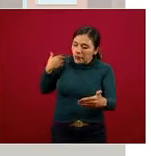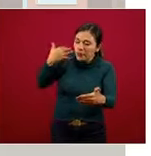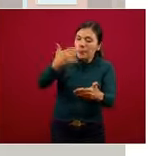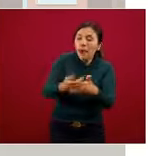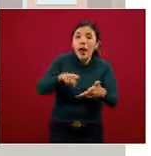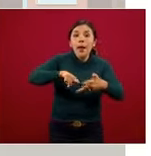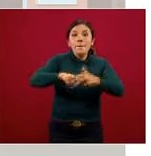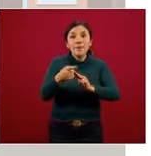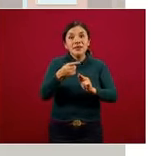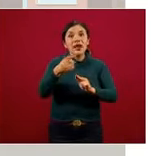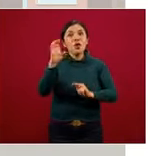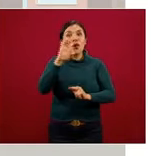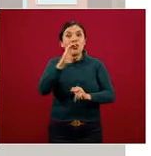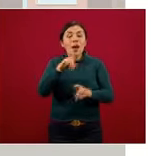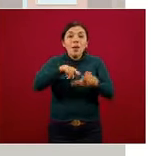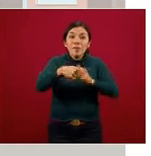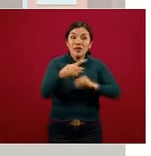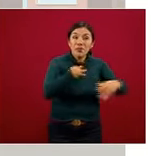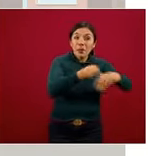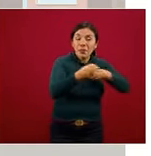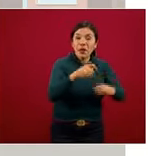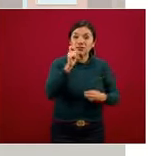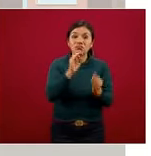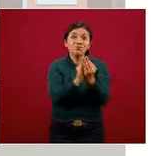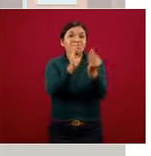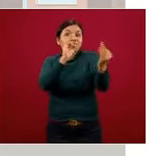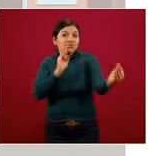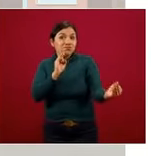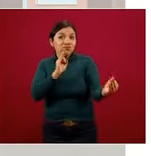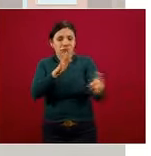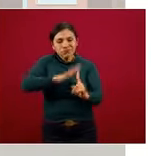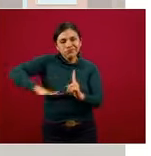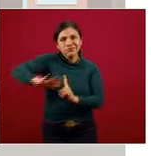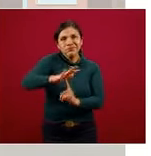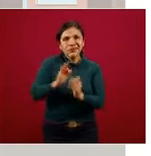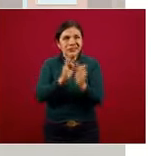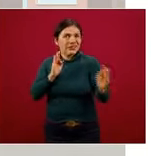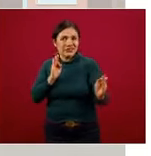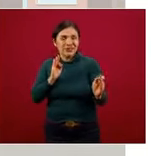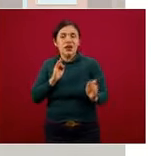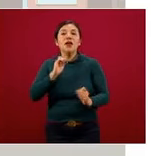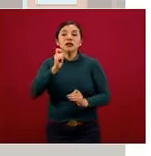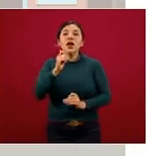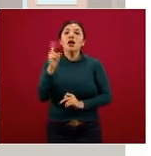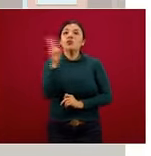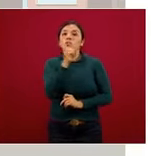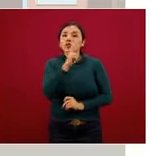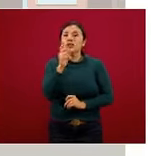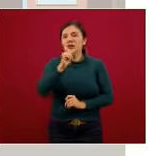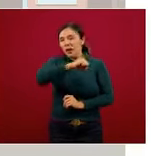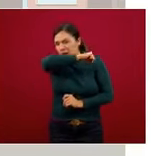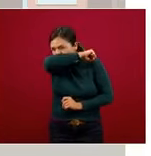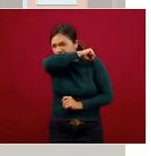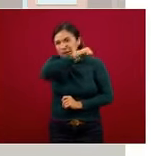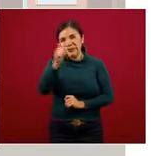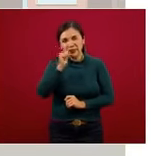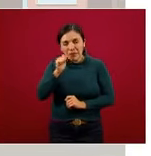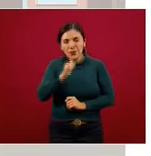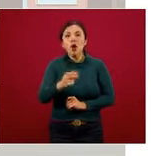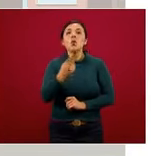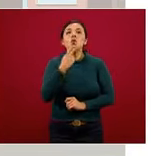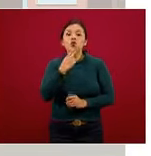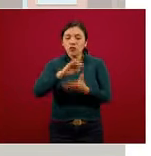a partir del inicio de la epidemia. Sana distancia entre las demás personas, etiqueta respiratoria, lavado frecuente de manos o uso de